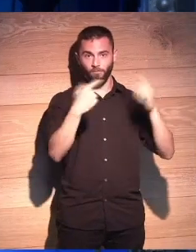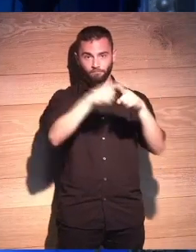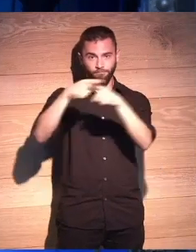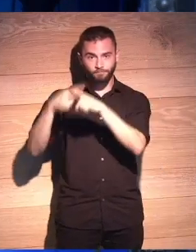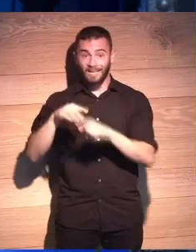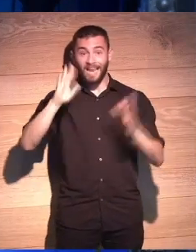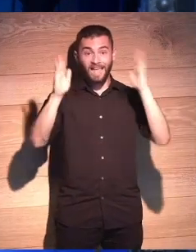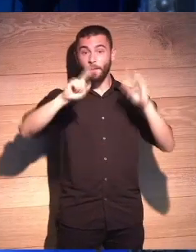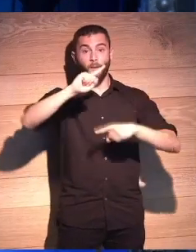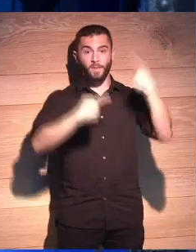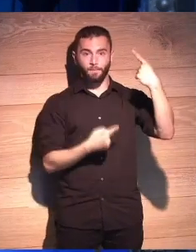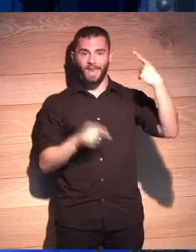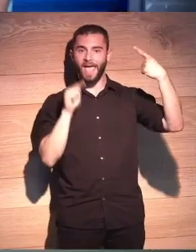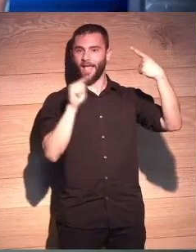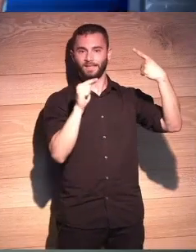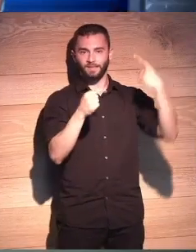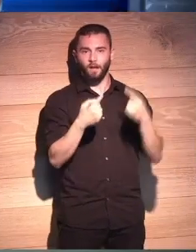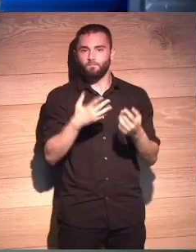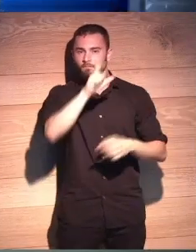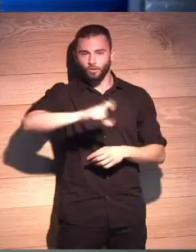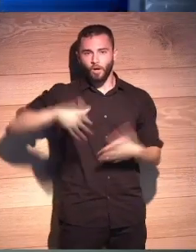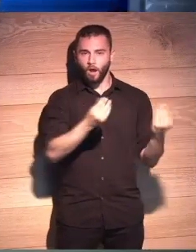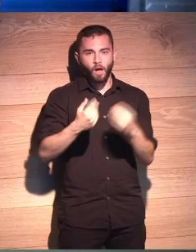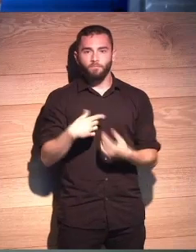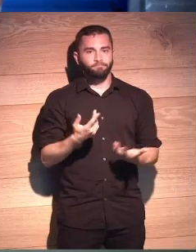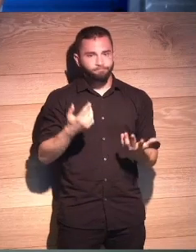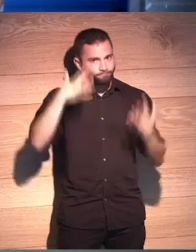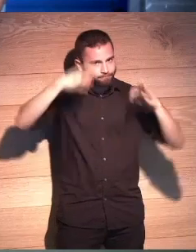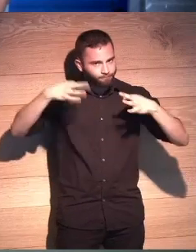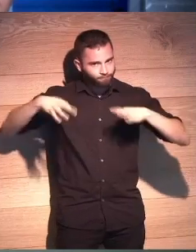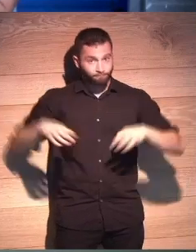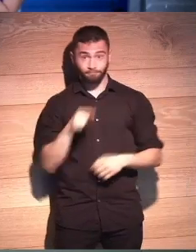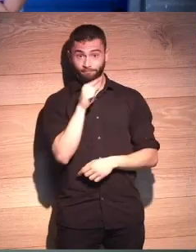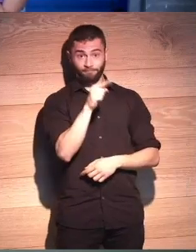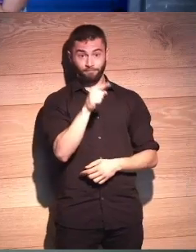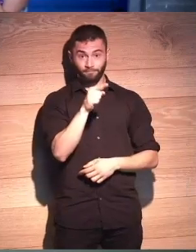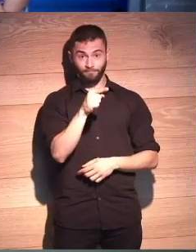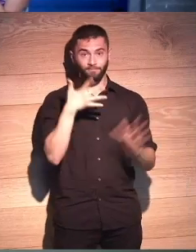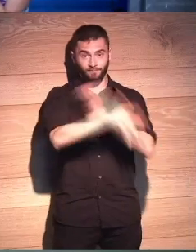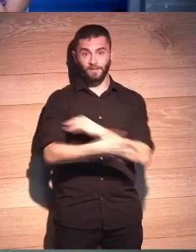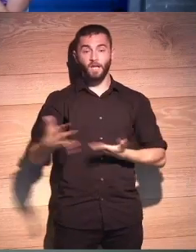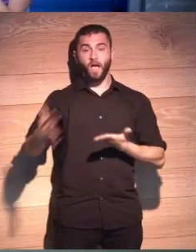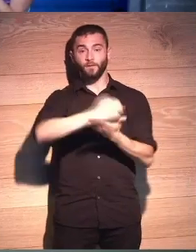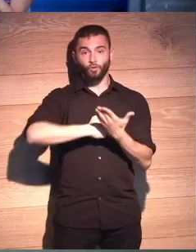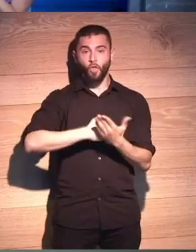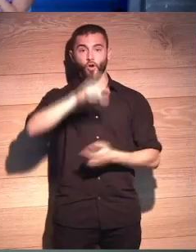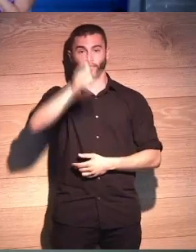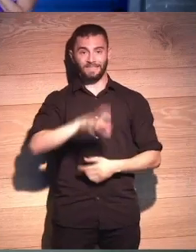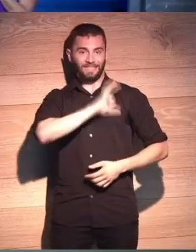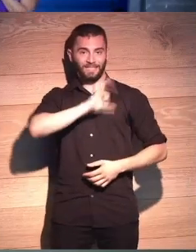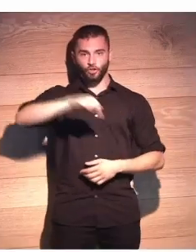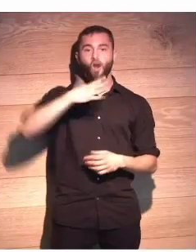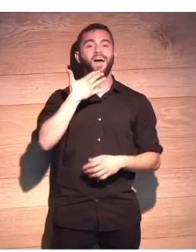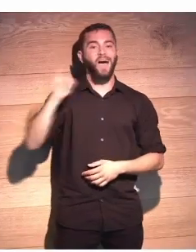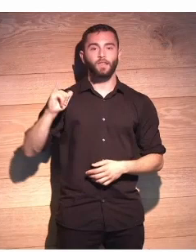etapa es esta, que mucha gente no es consciente. Esta que veis aquí es que todos somos el señor de azul, cada uno